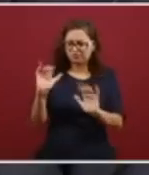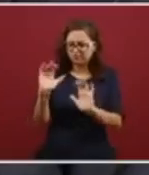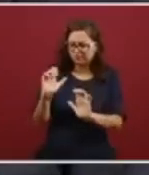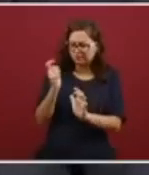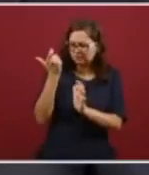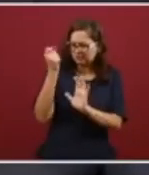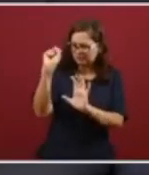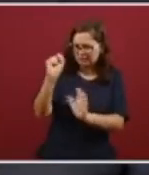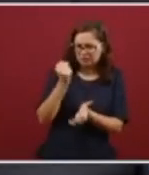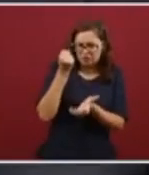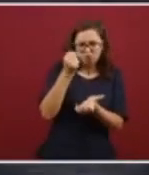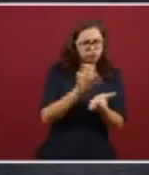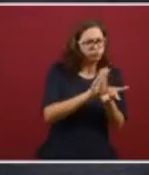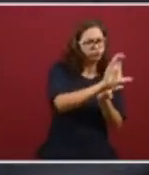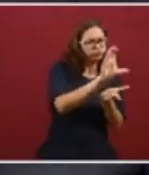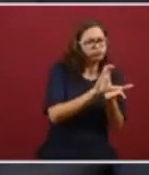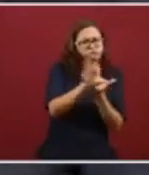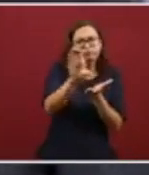¿Cómo